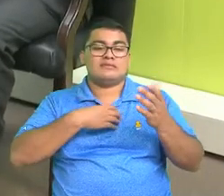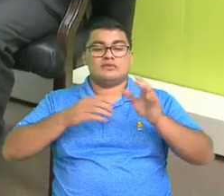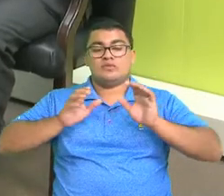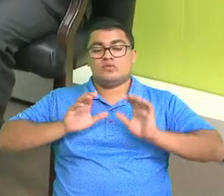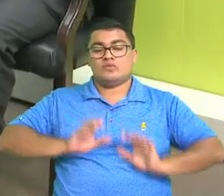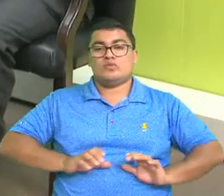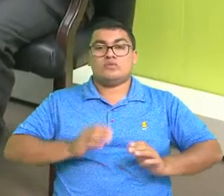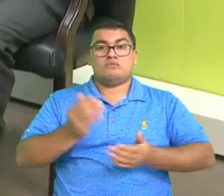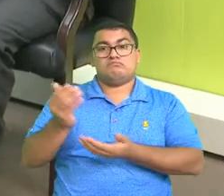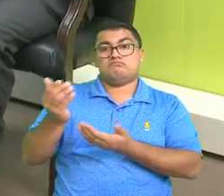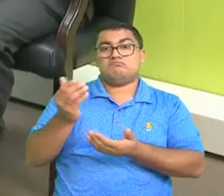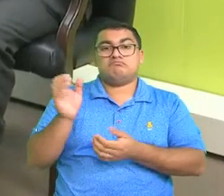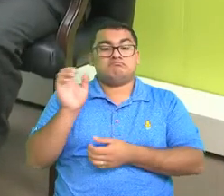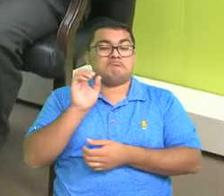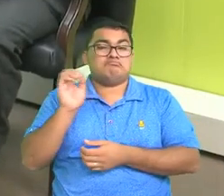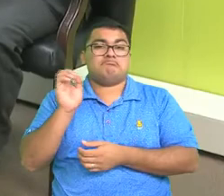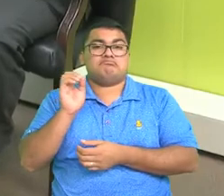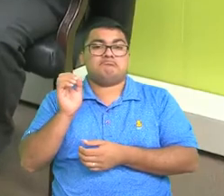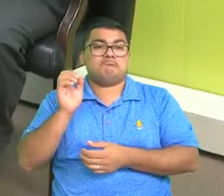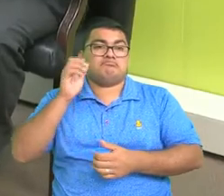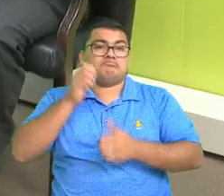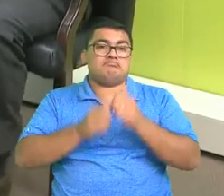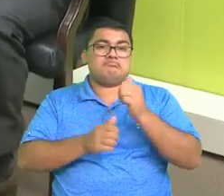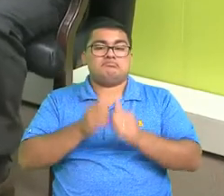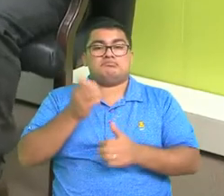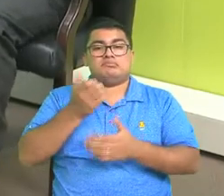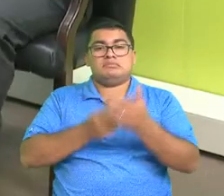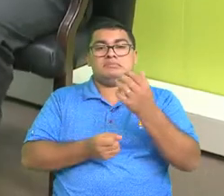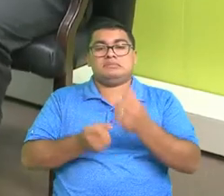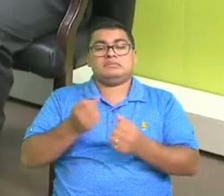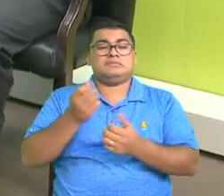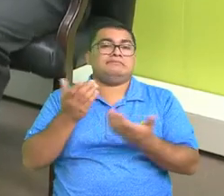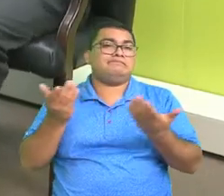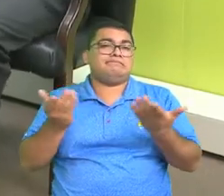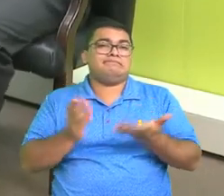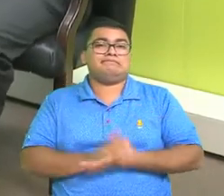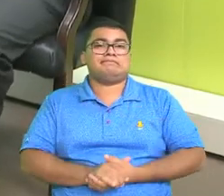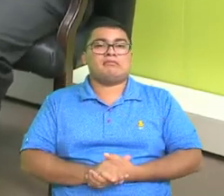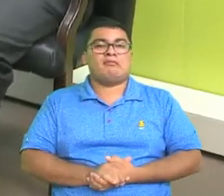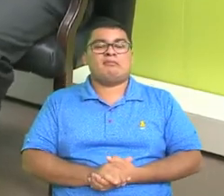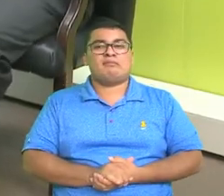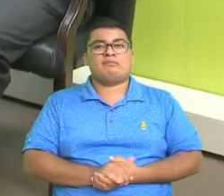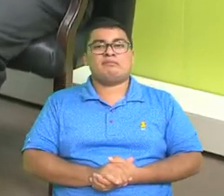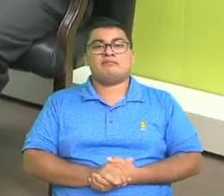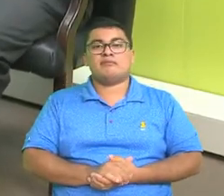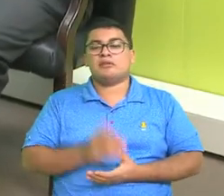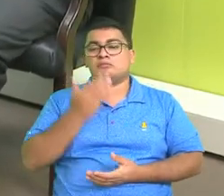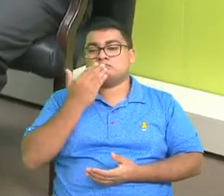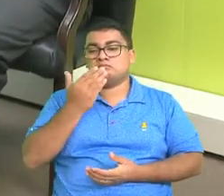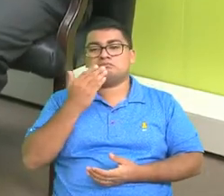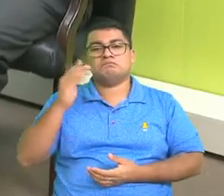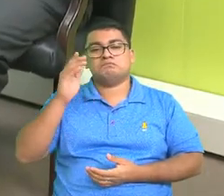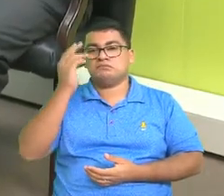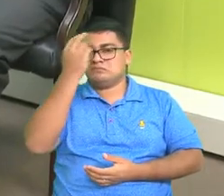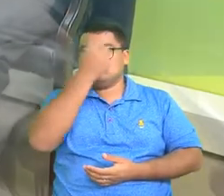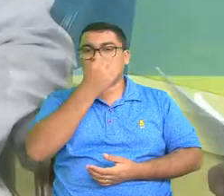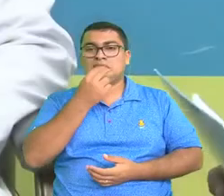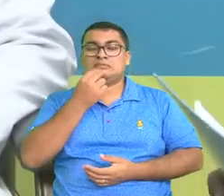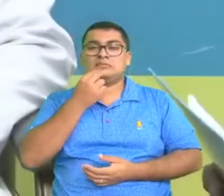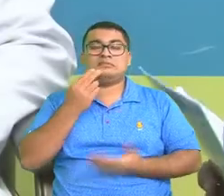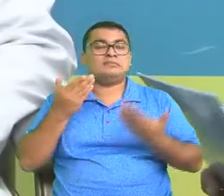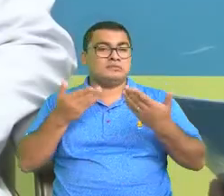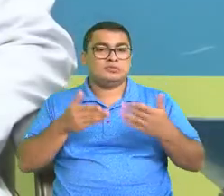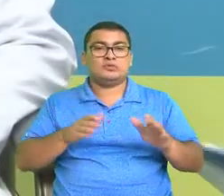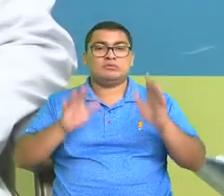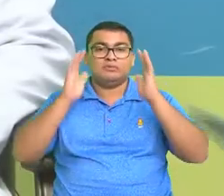o bebita que está siendo intolerante a la leche, pues, a la lactosa, perdón? Sí, muy buena tu pregunta, ¿verdad?